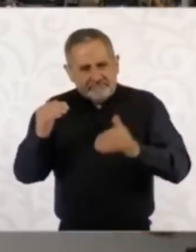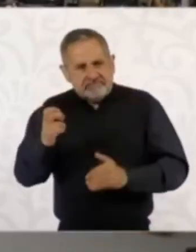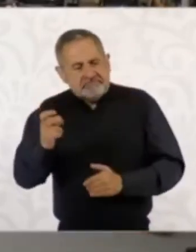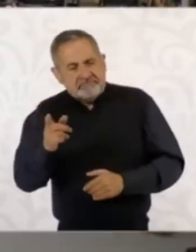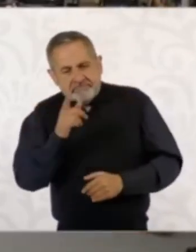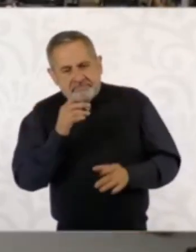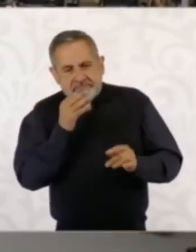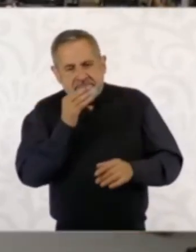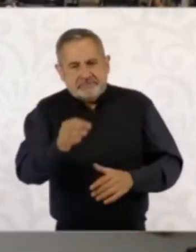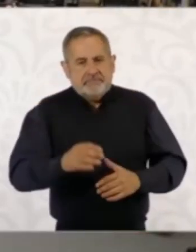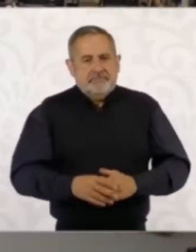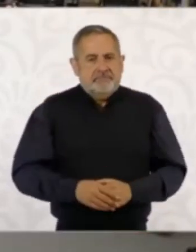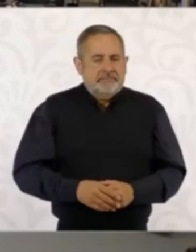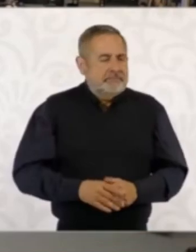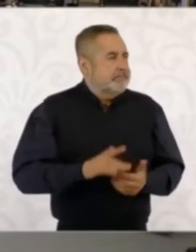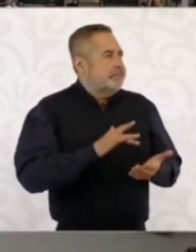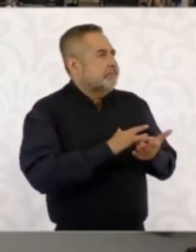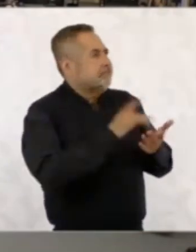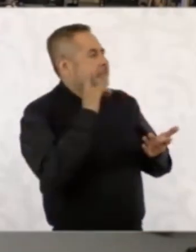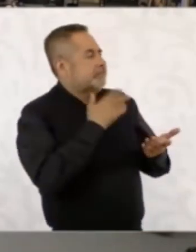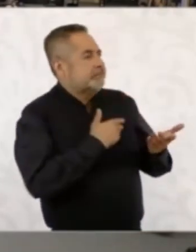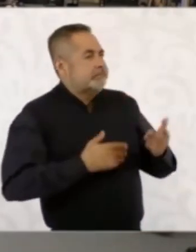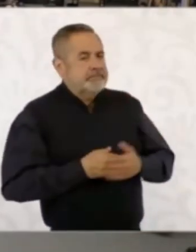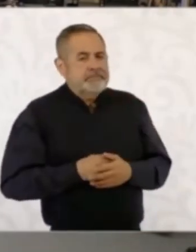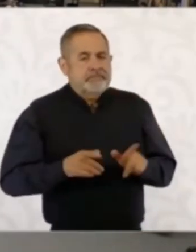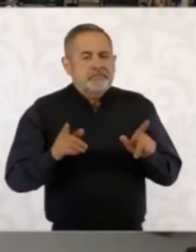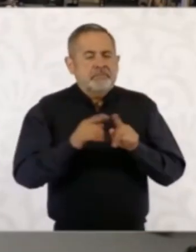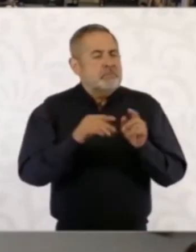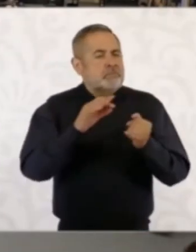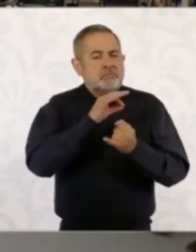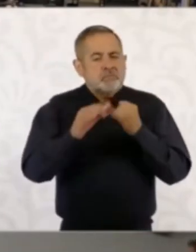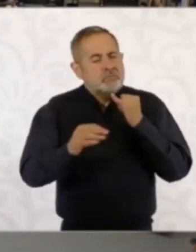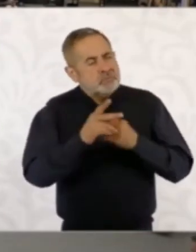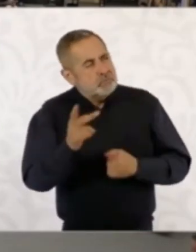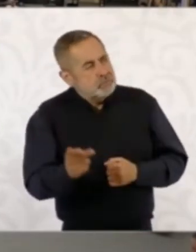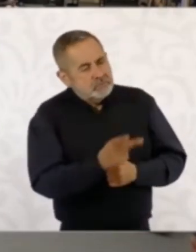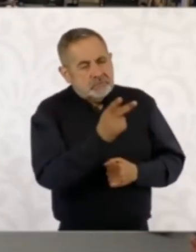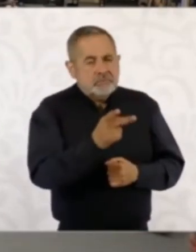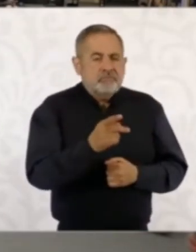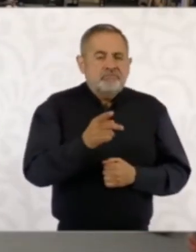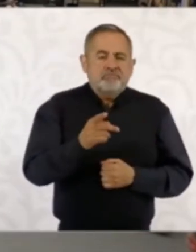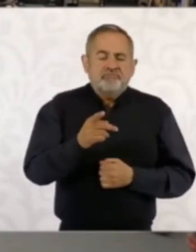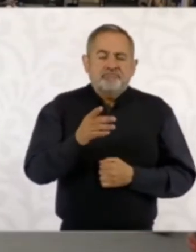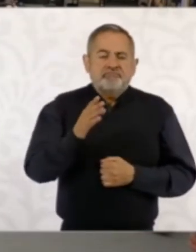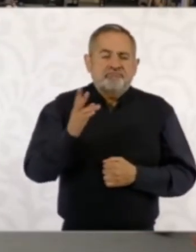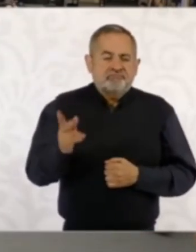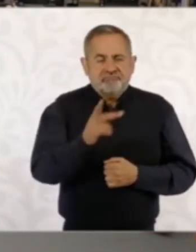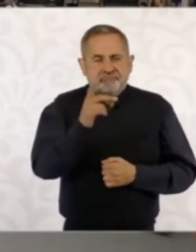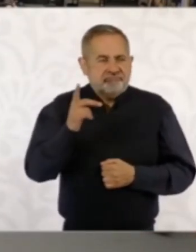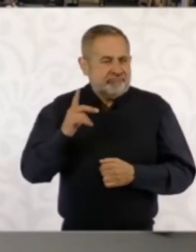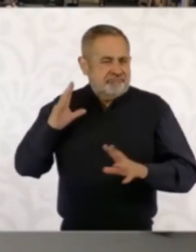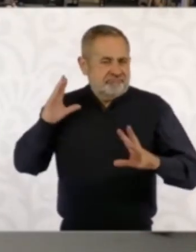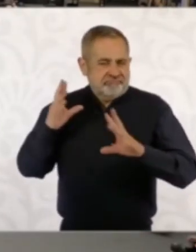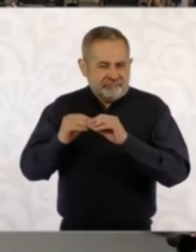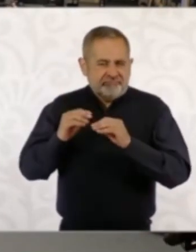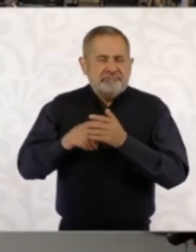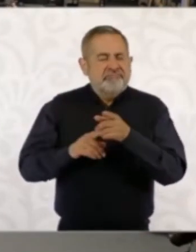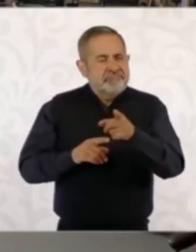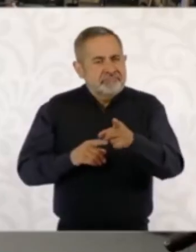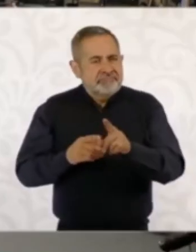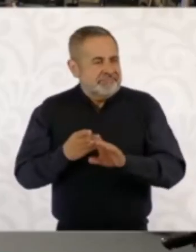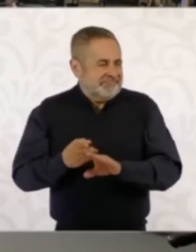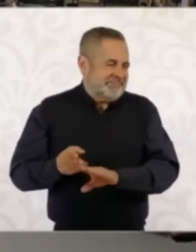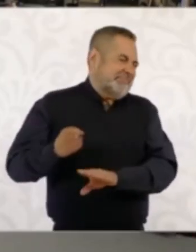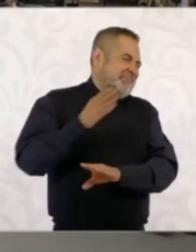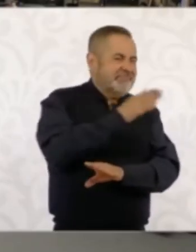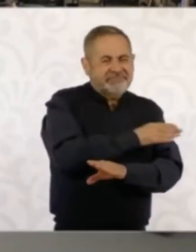Gracias, presidenta. Ya por último, preguntarle a propósito de todo esto que se permitió en nuestro país con